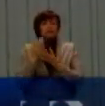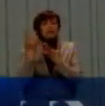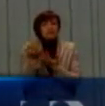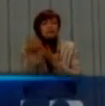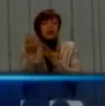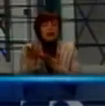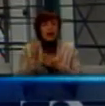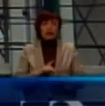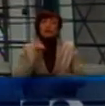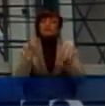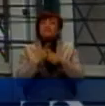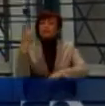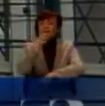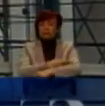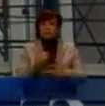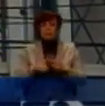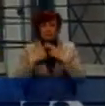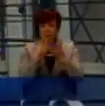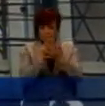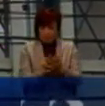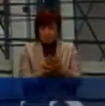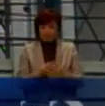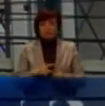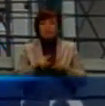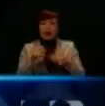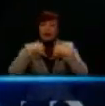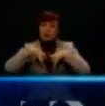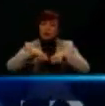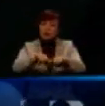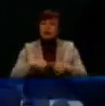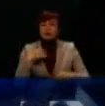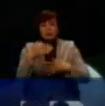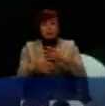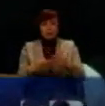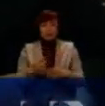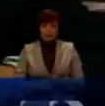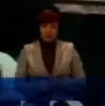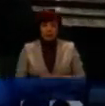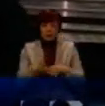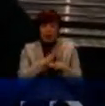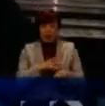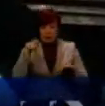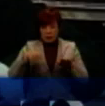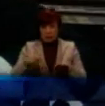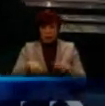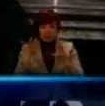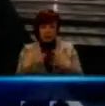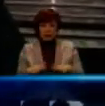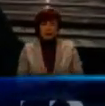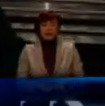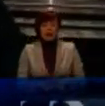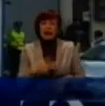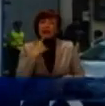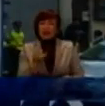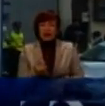primer día de detención. Pero eso no detiene la apelación a lo dictaminado por el juez, al que ya le solicitó la sustitución de